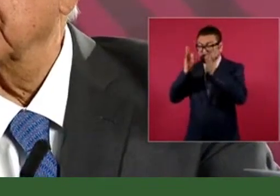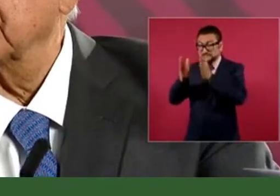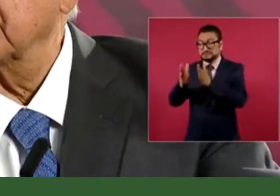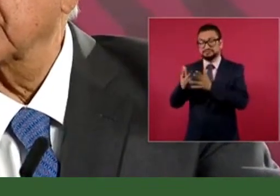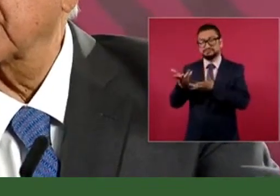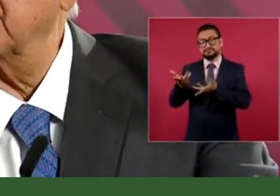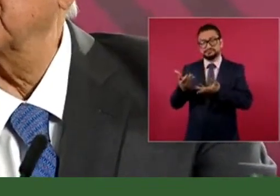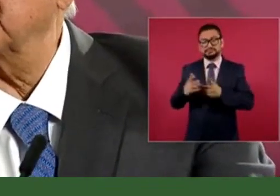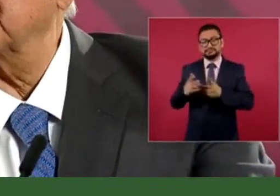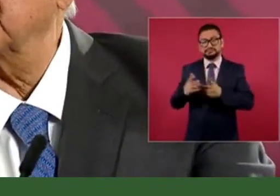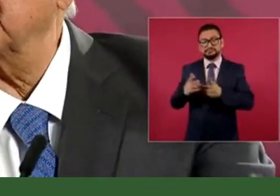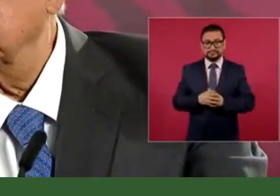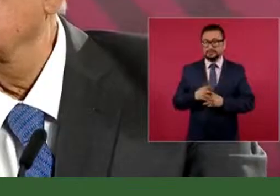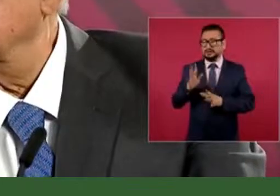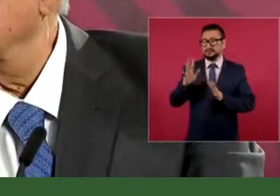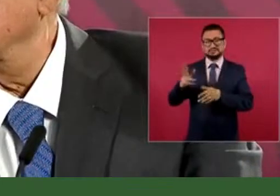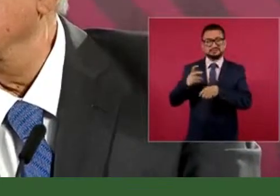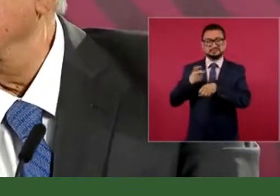rancio.